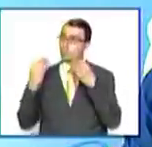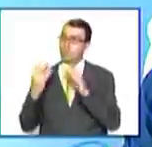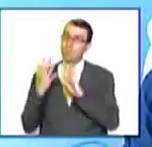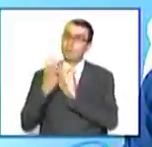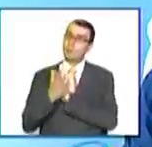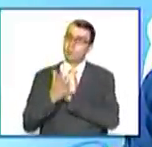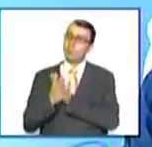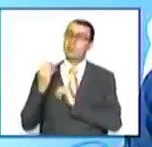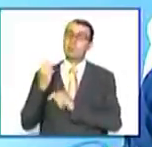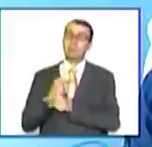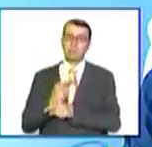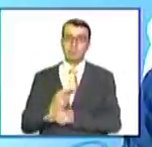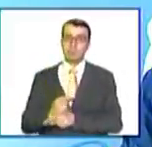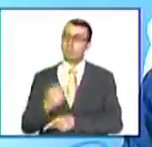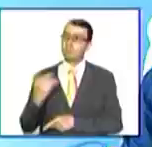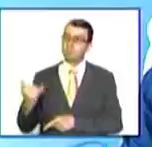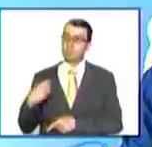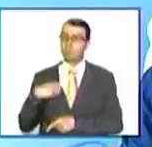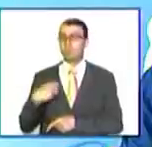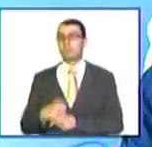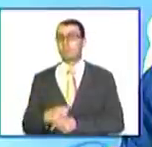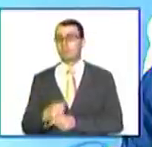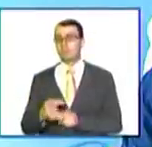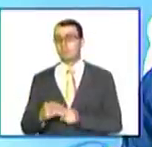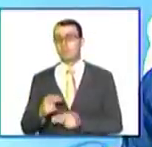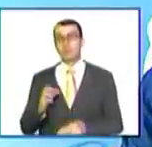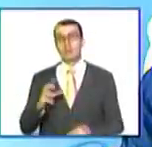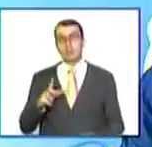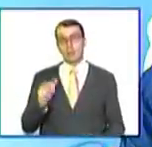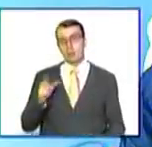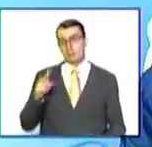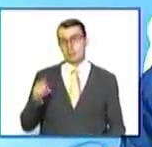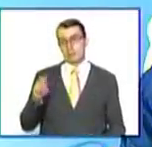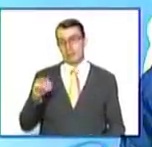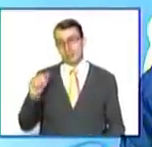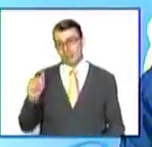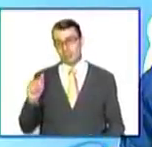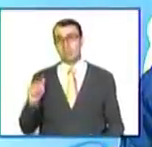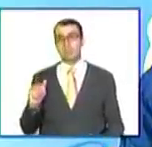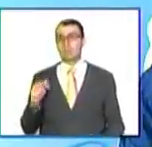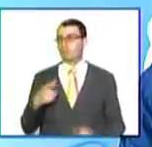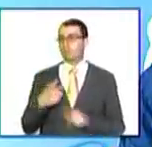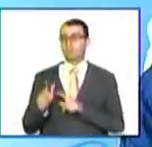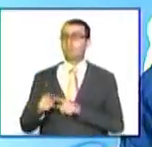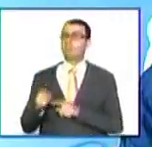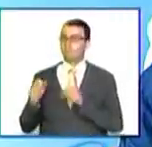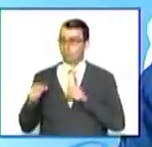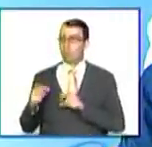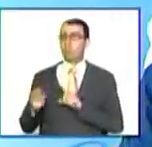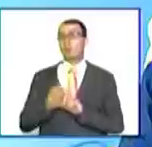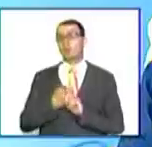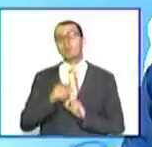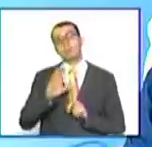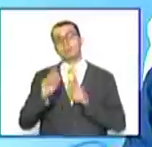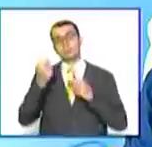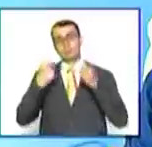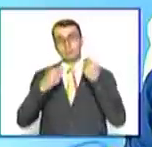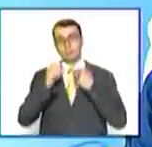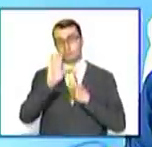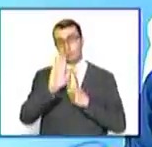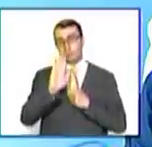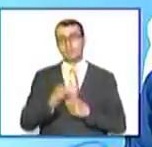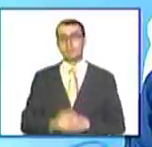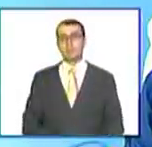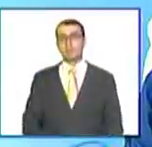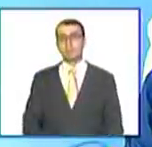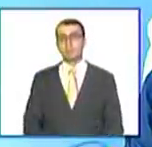información acerca del plasma rico en plaqueta y de la ozonoterapia. Después de este corte comerciales, regresamos con